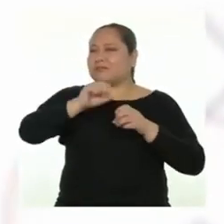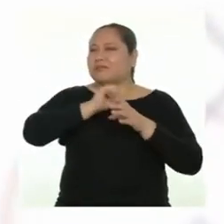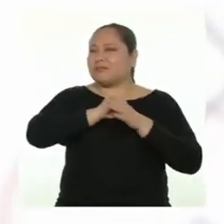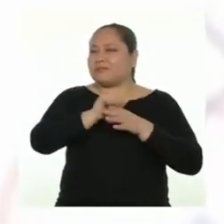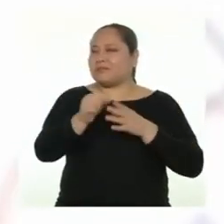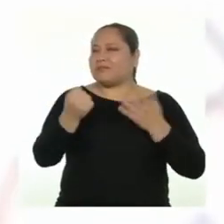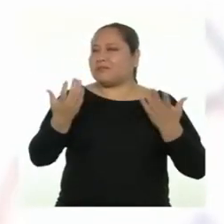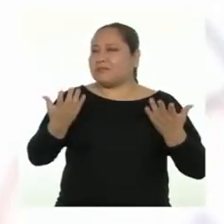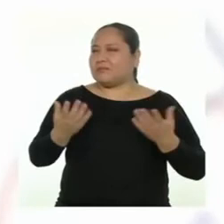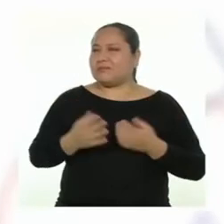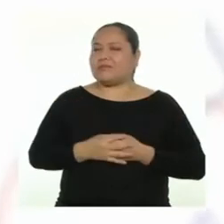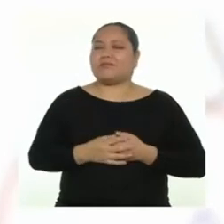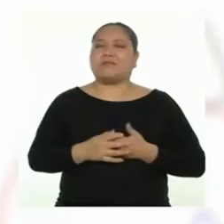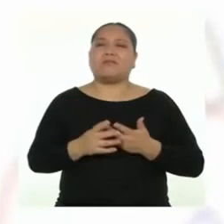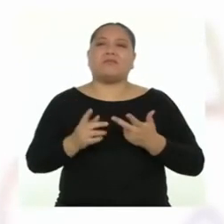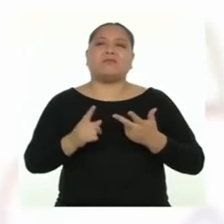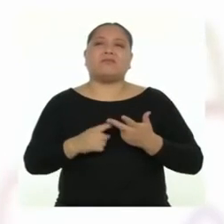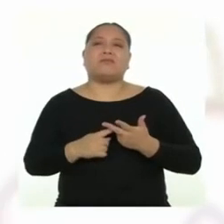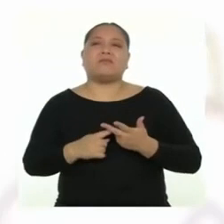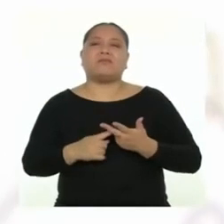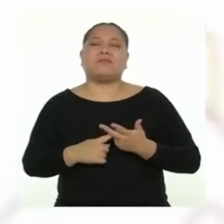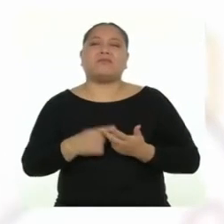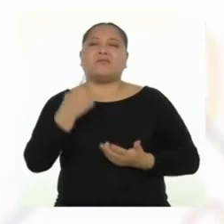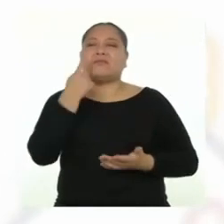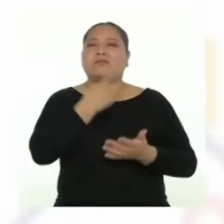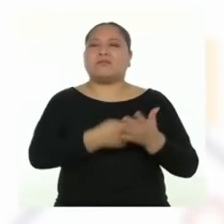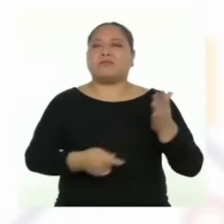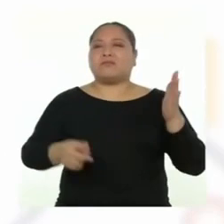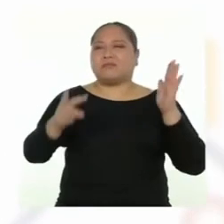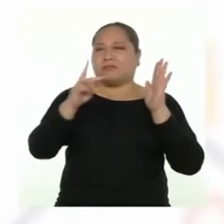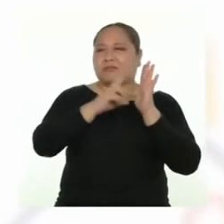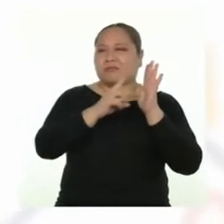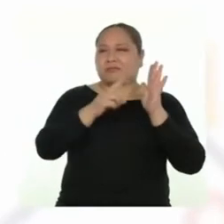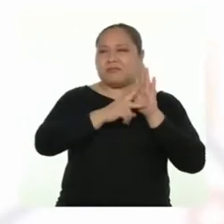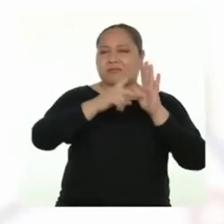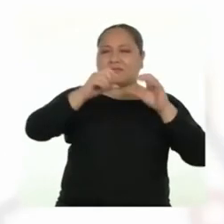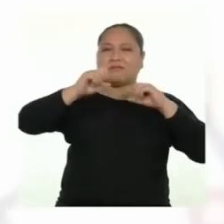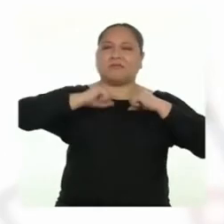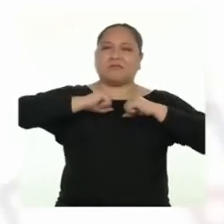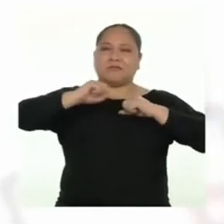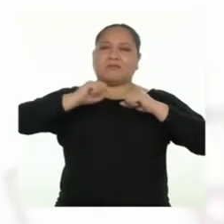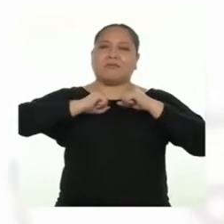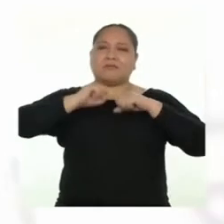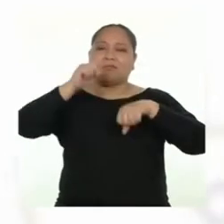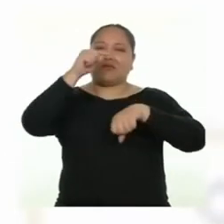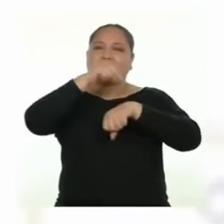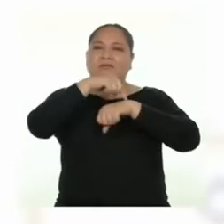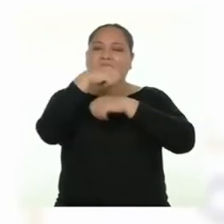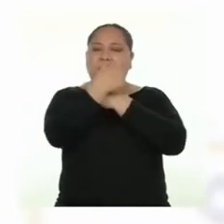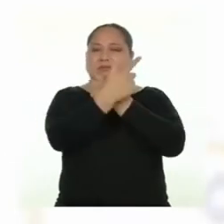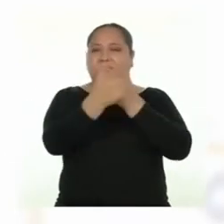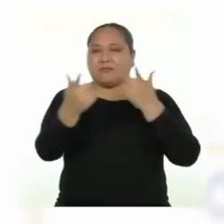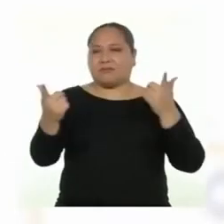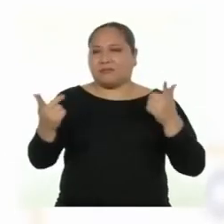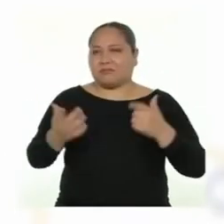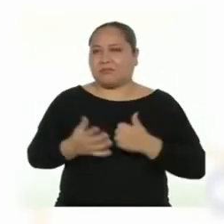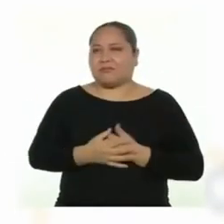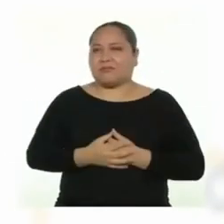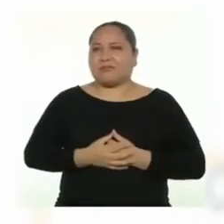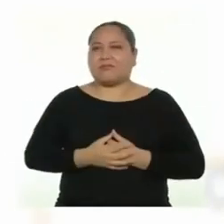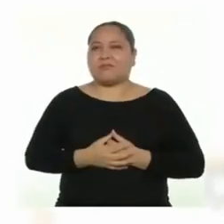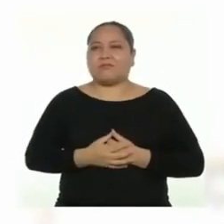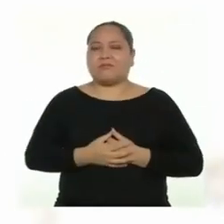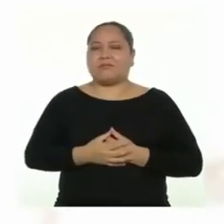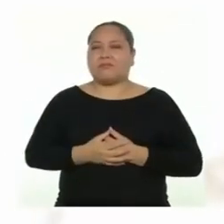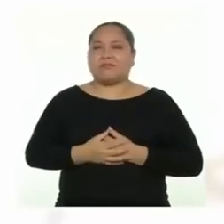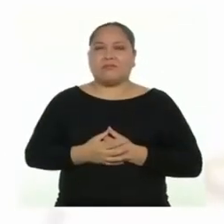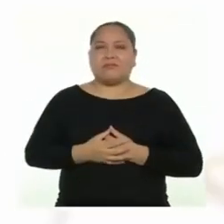deporte? ¿Y qué es una actividad de tiempo libre?